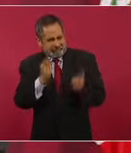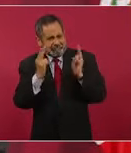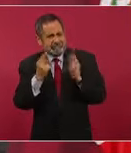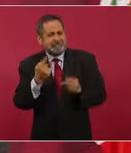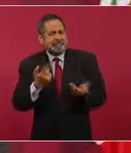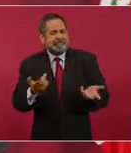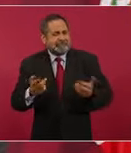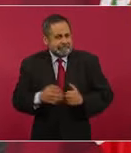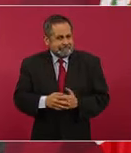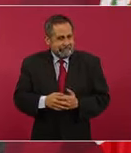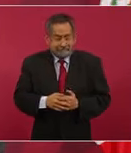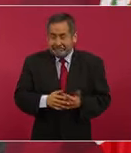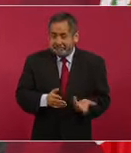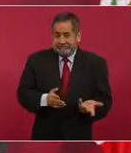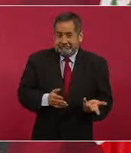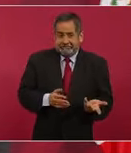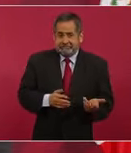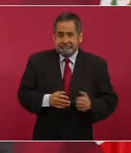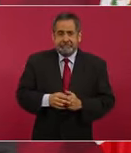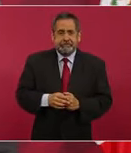Y